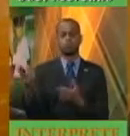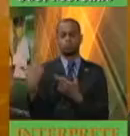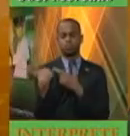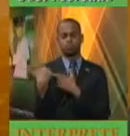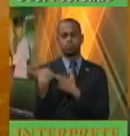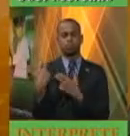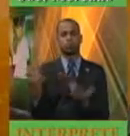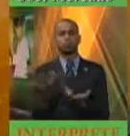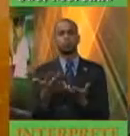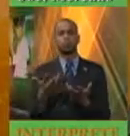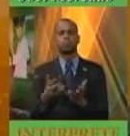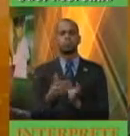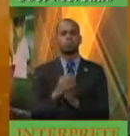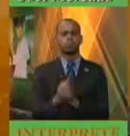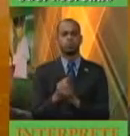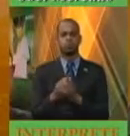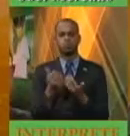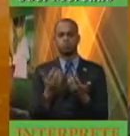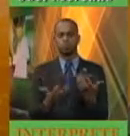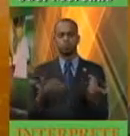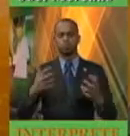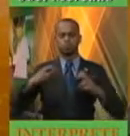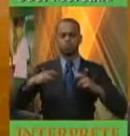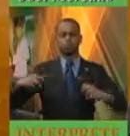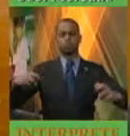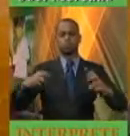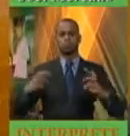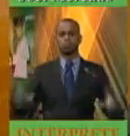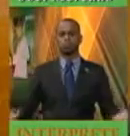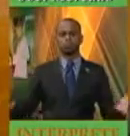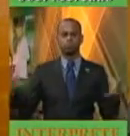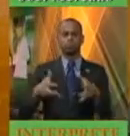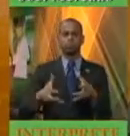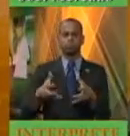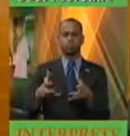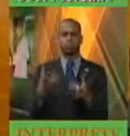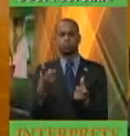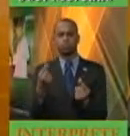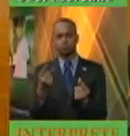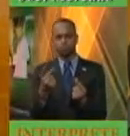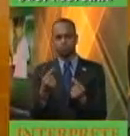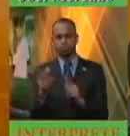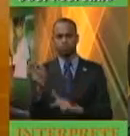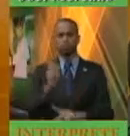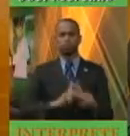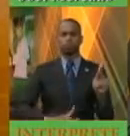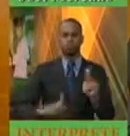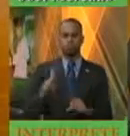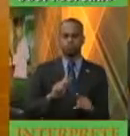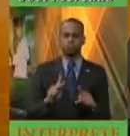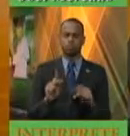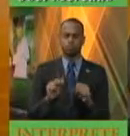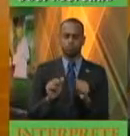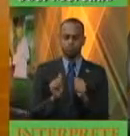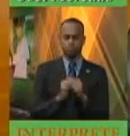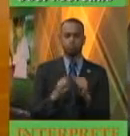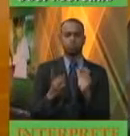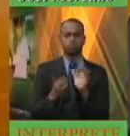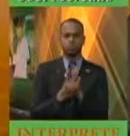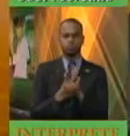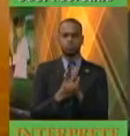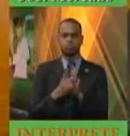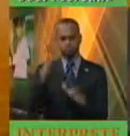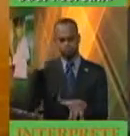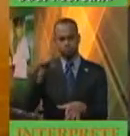responsabilidad de dirigir alguna mesa donde había la asistencia a las personas que tuvieran